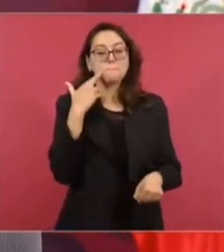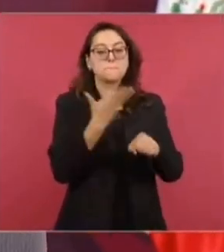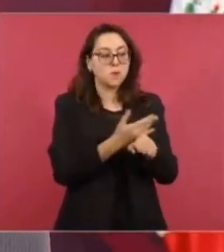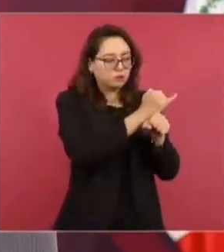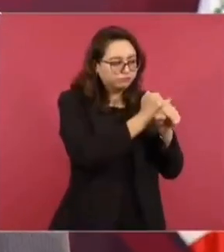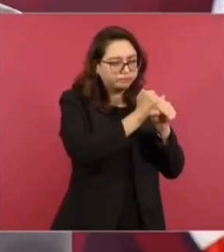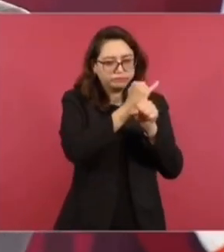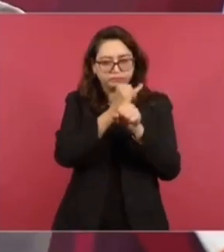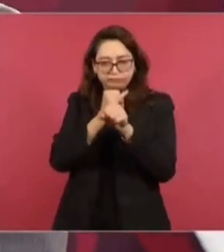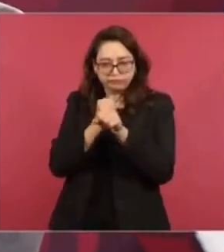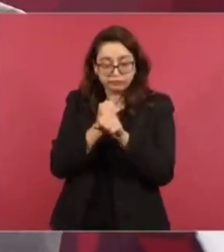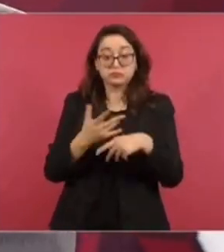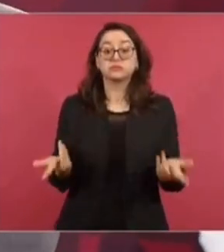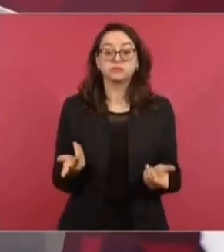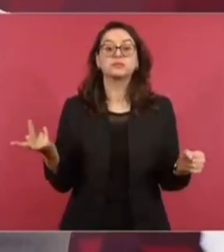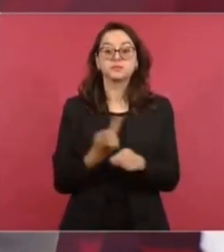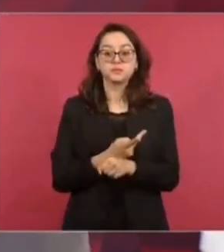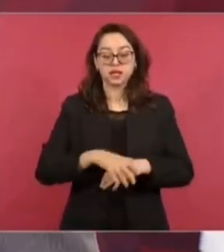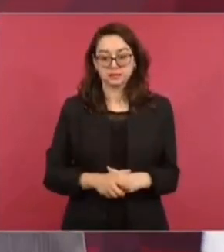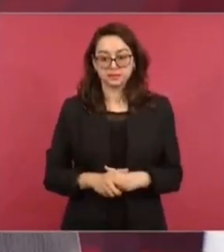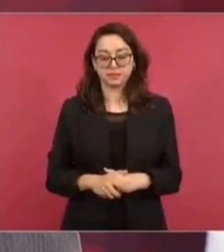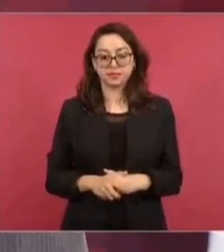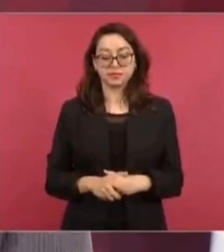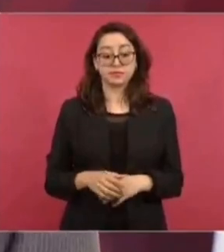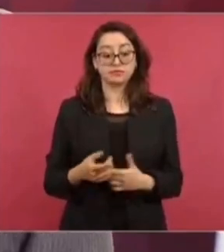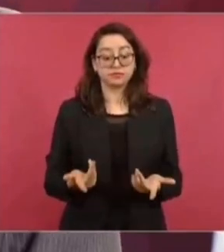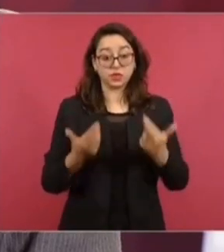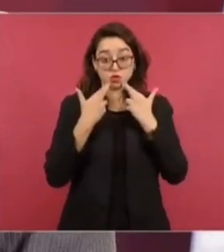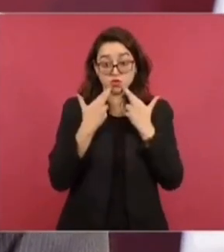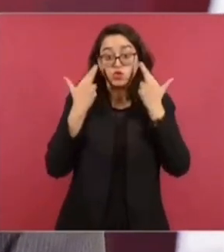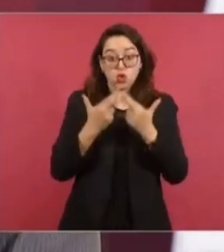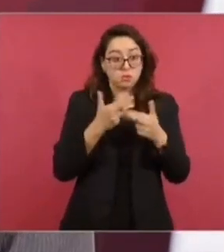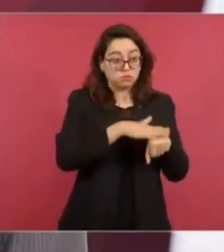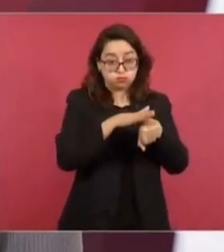Entonces, cuando le preguntan a Alejandro Encinas que si estaba